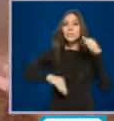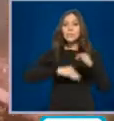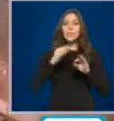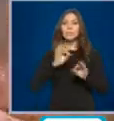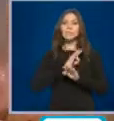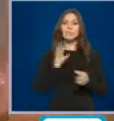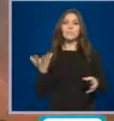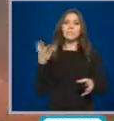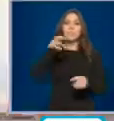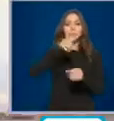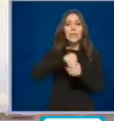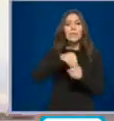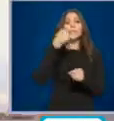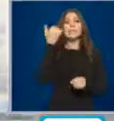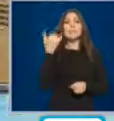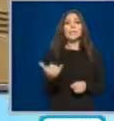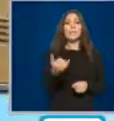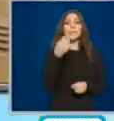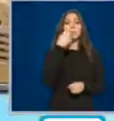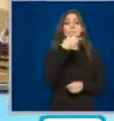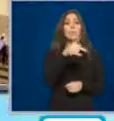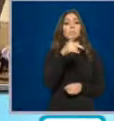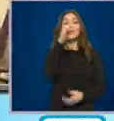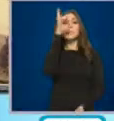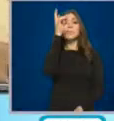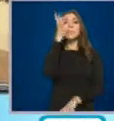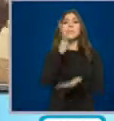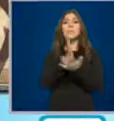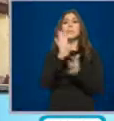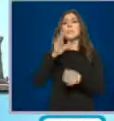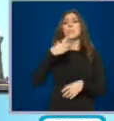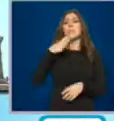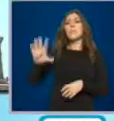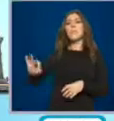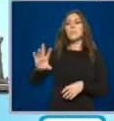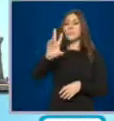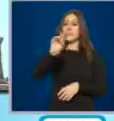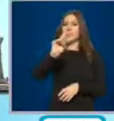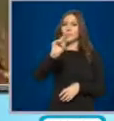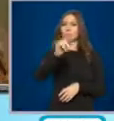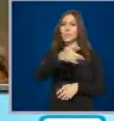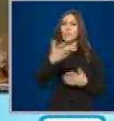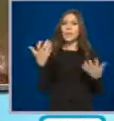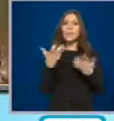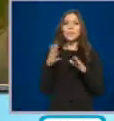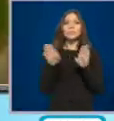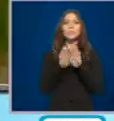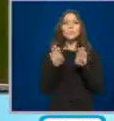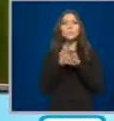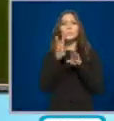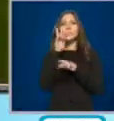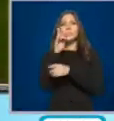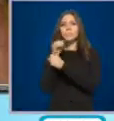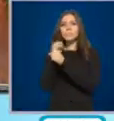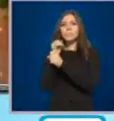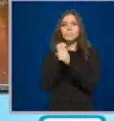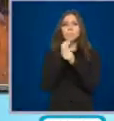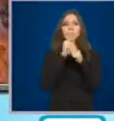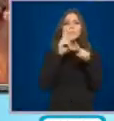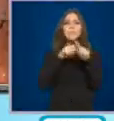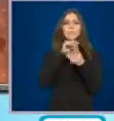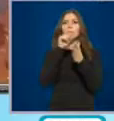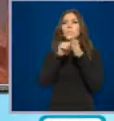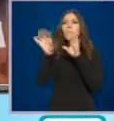no es una especificación que llegue a la ligera, ¿no? Ellos hacen una nominación y bueno, tiene que ofrecer un